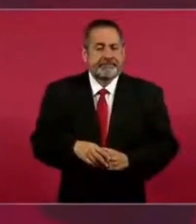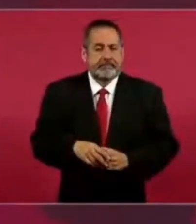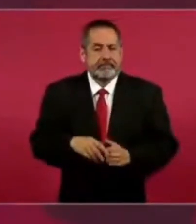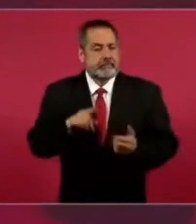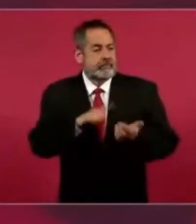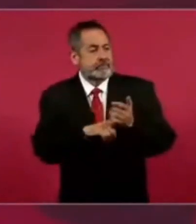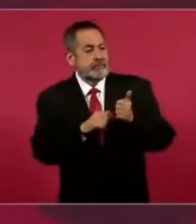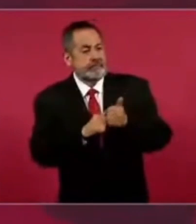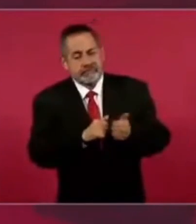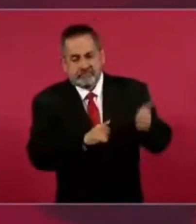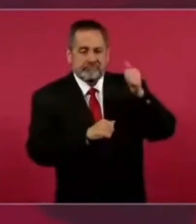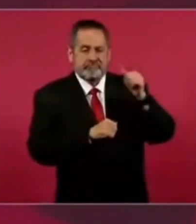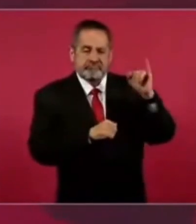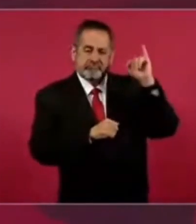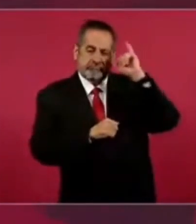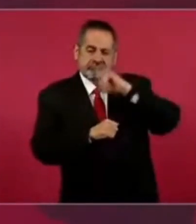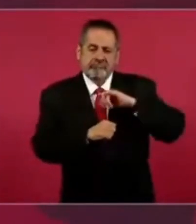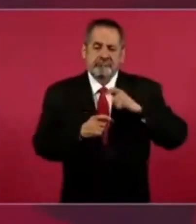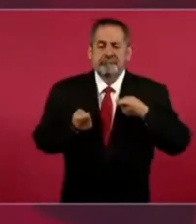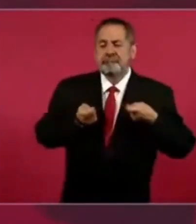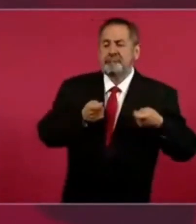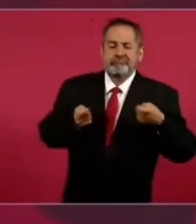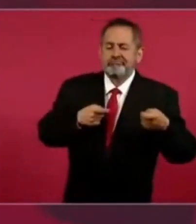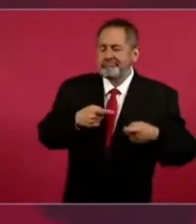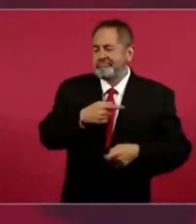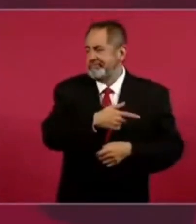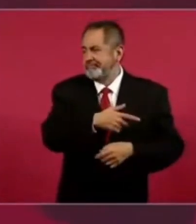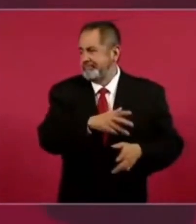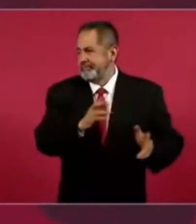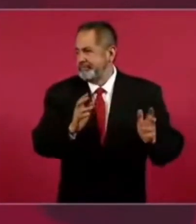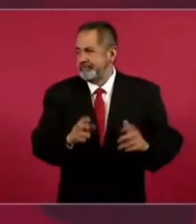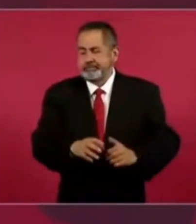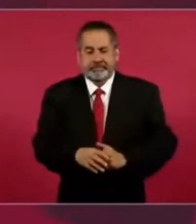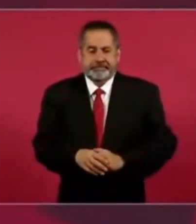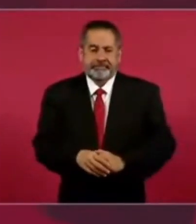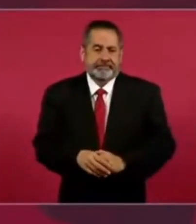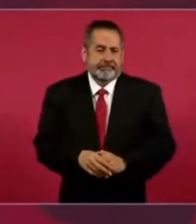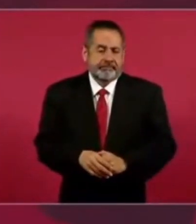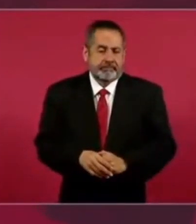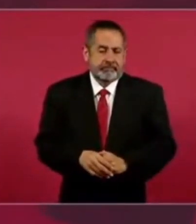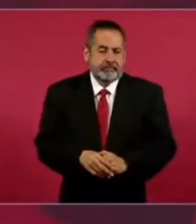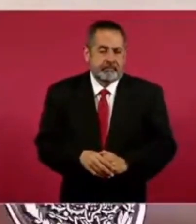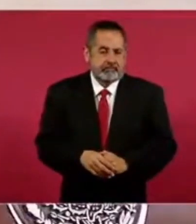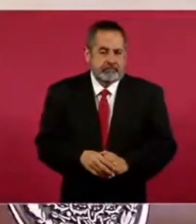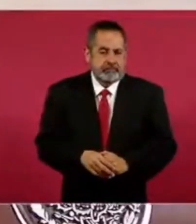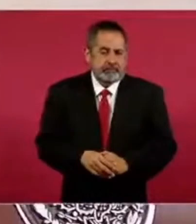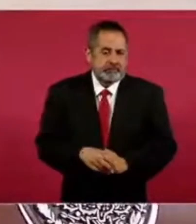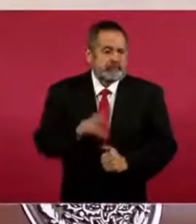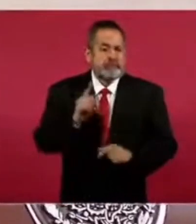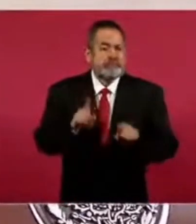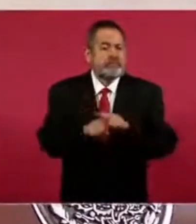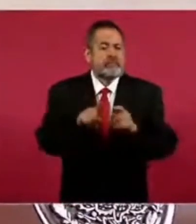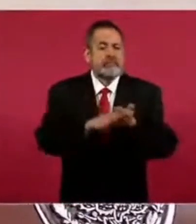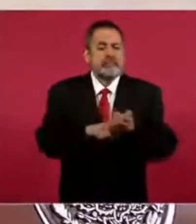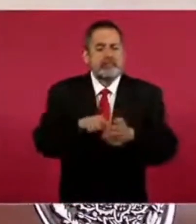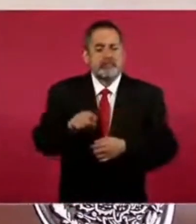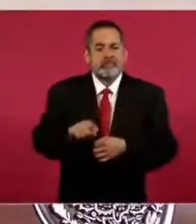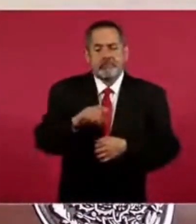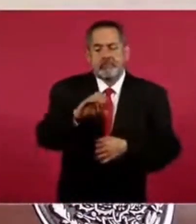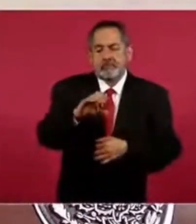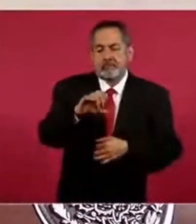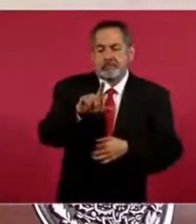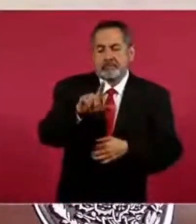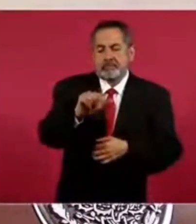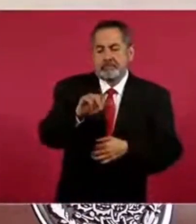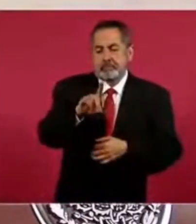jefes, los que manipulan. Es como cuando Claudia X. González